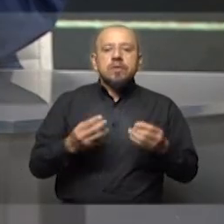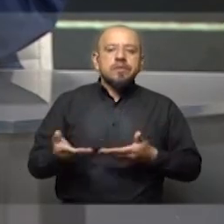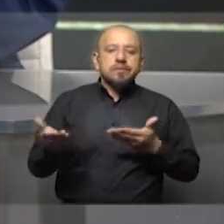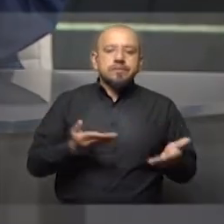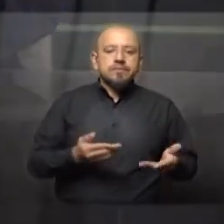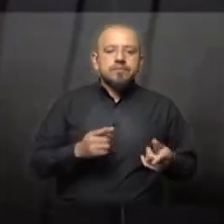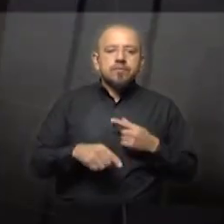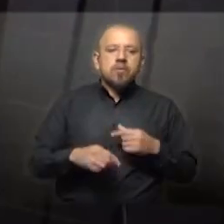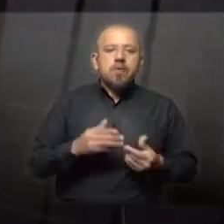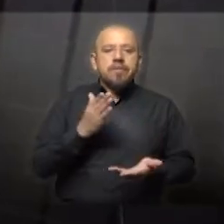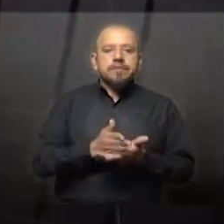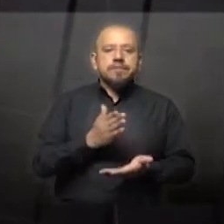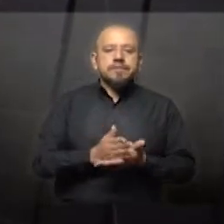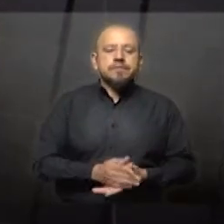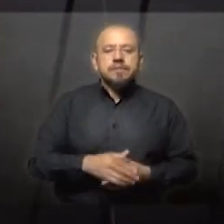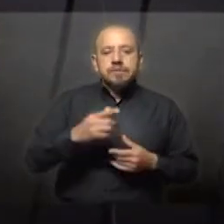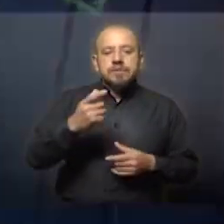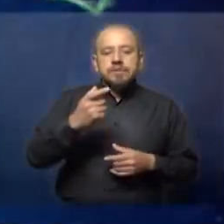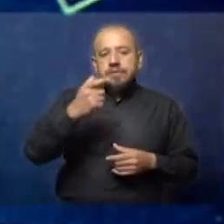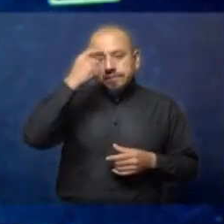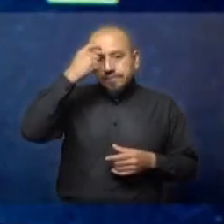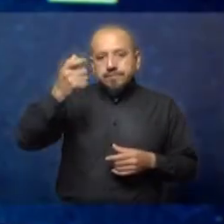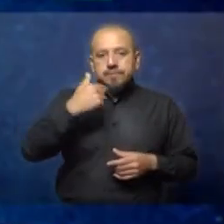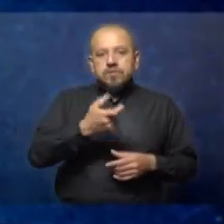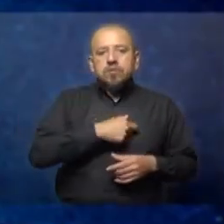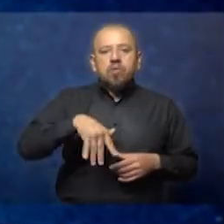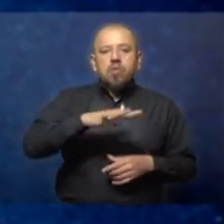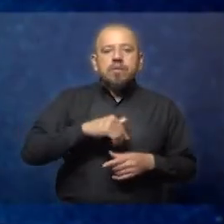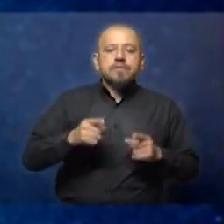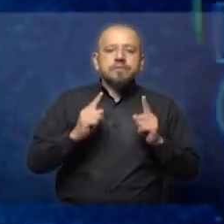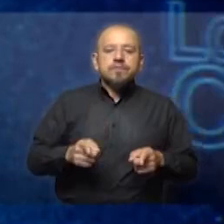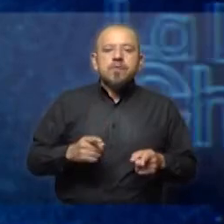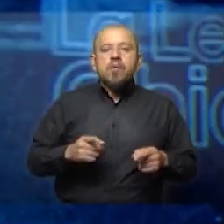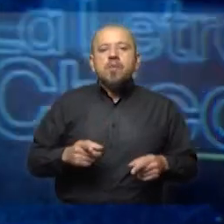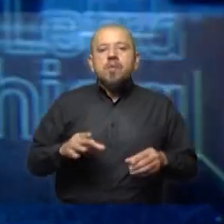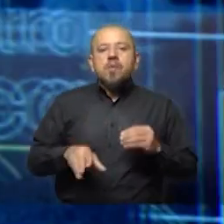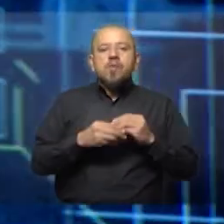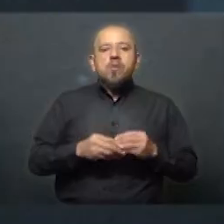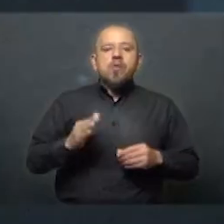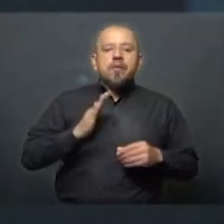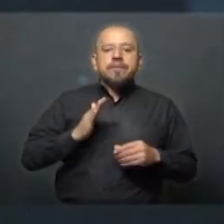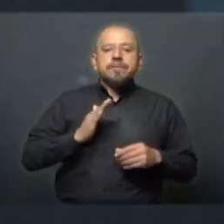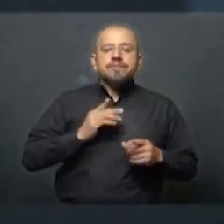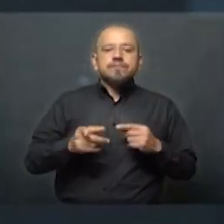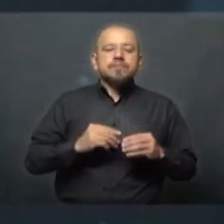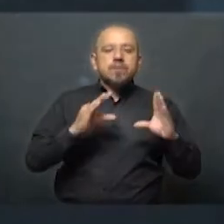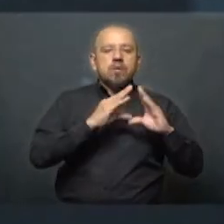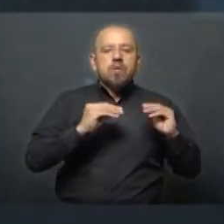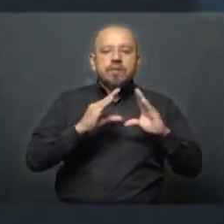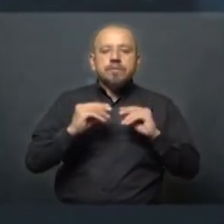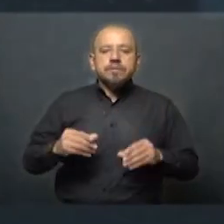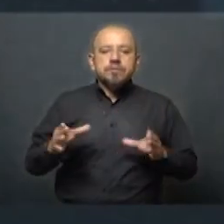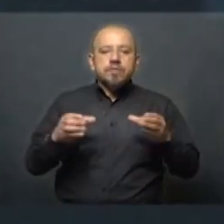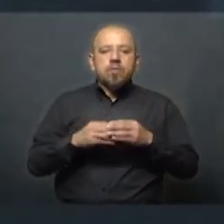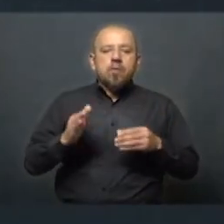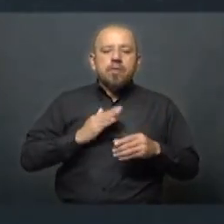a la doctora en derecho y ciencias sociales Marina morelli que también es importante mujer ahora una cooperativa fundada por un